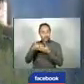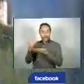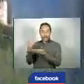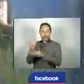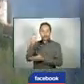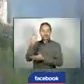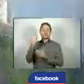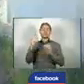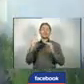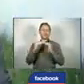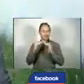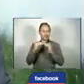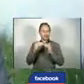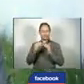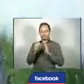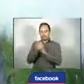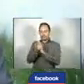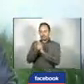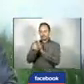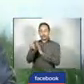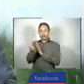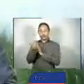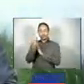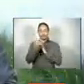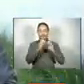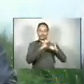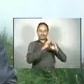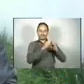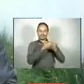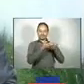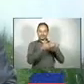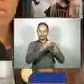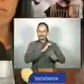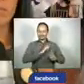también entregan un talento nuevo al deporte nacional.